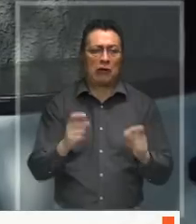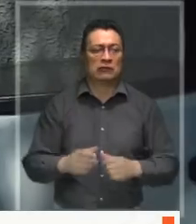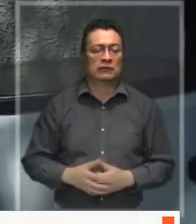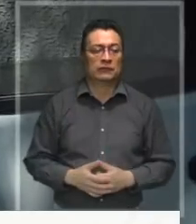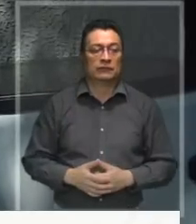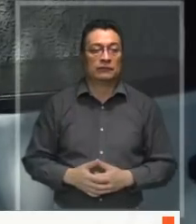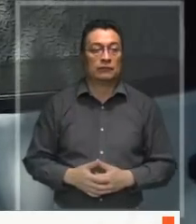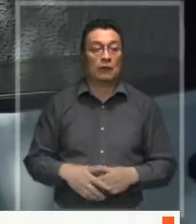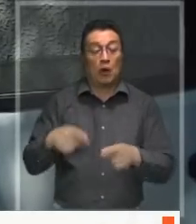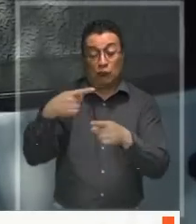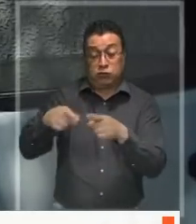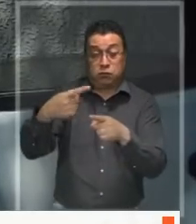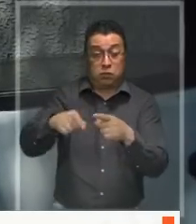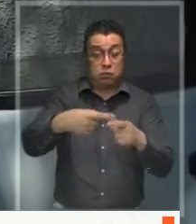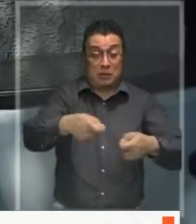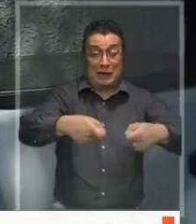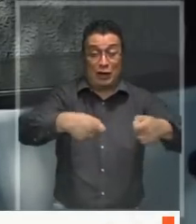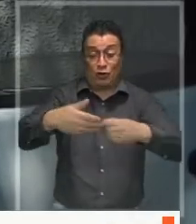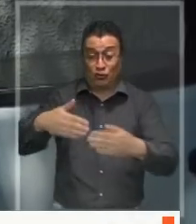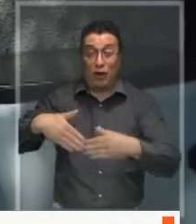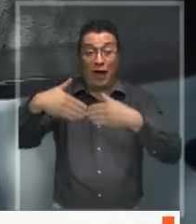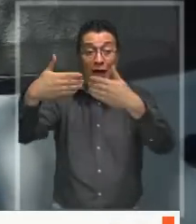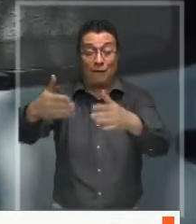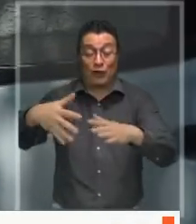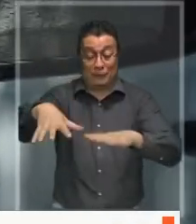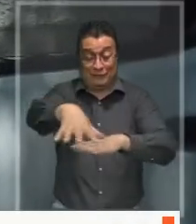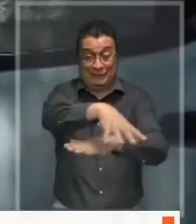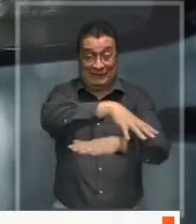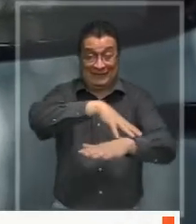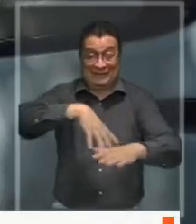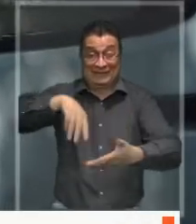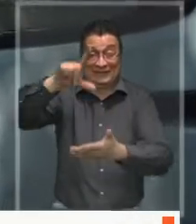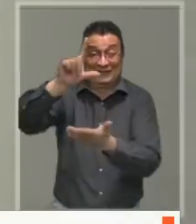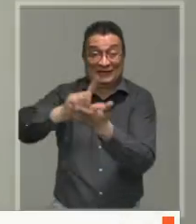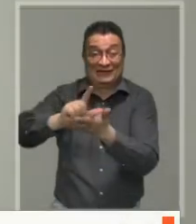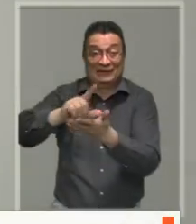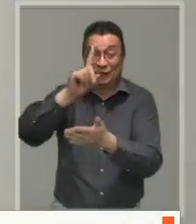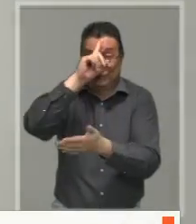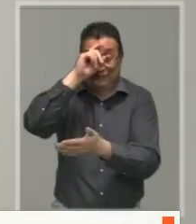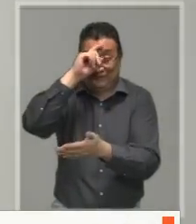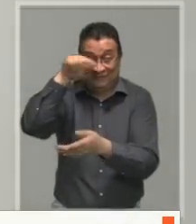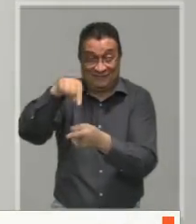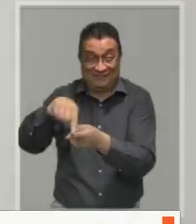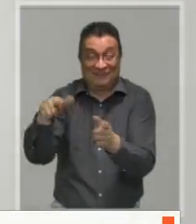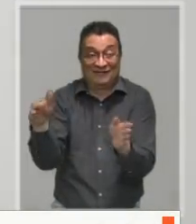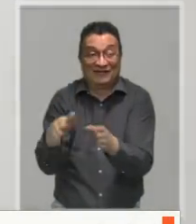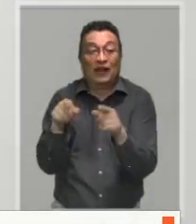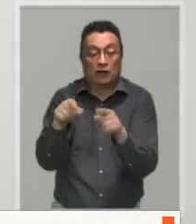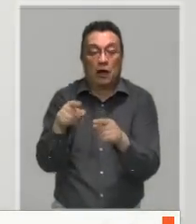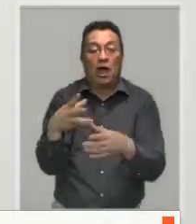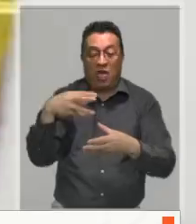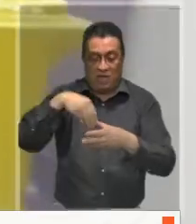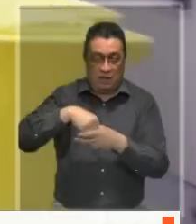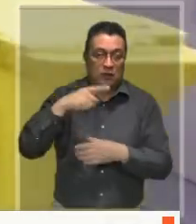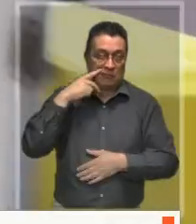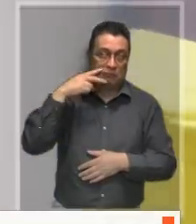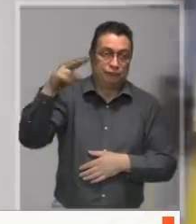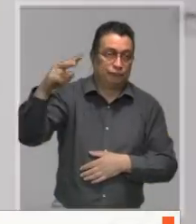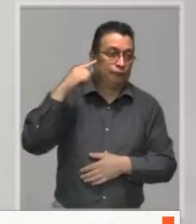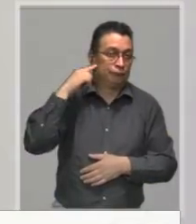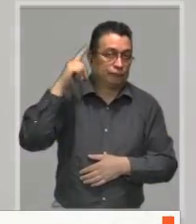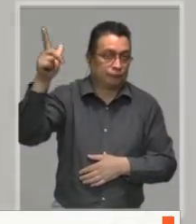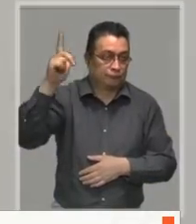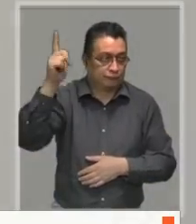La variedad de negocios ambulantes que operan en el perímetro de este centro de salud se puede percibir desde dentro por la vista, los